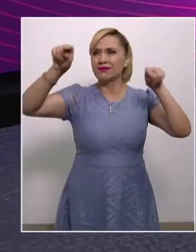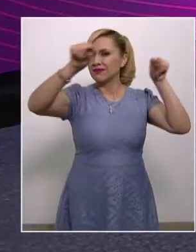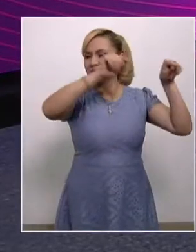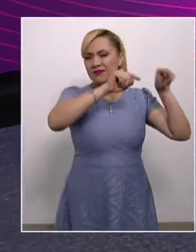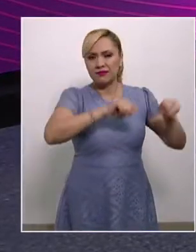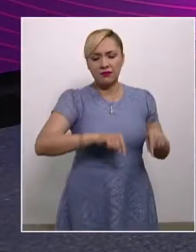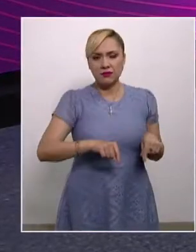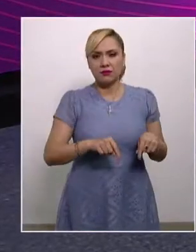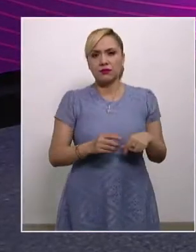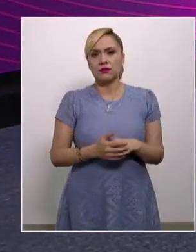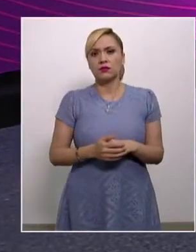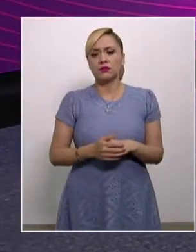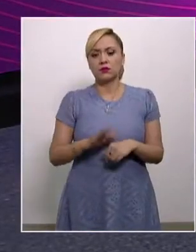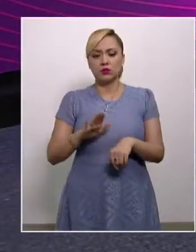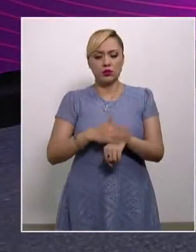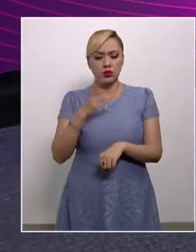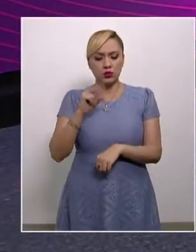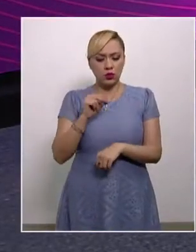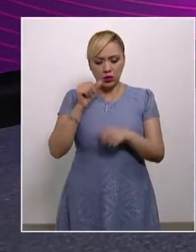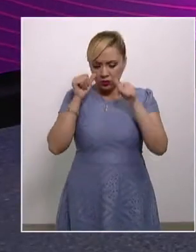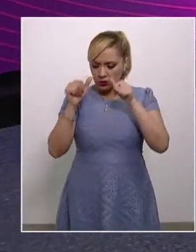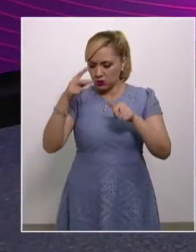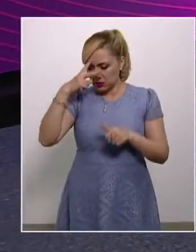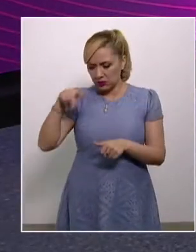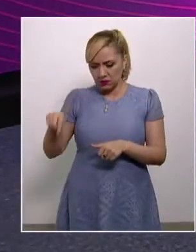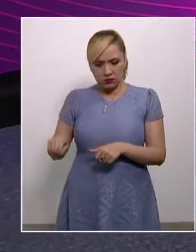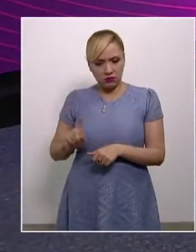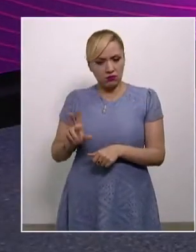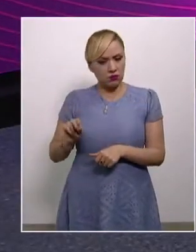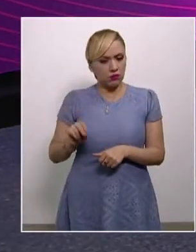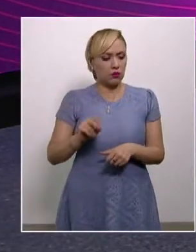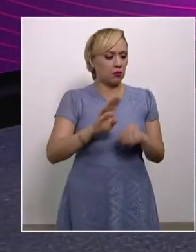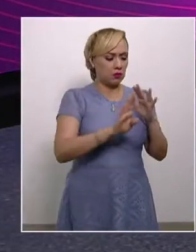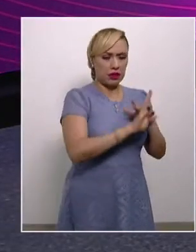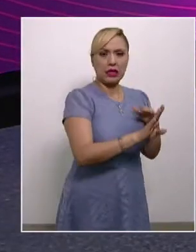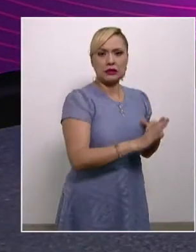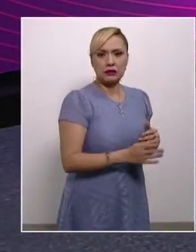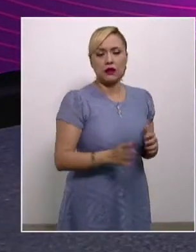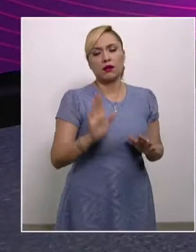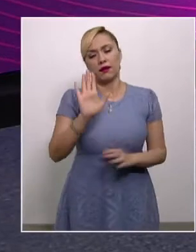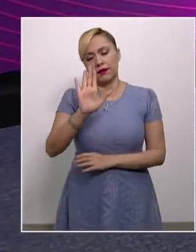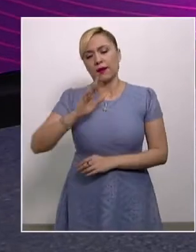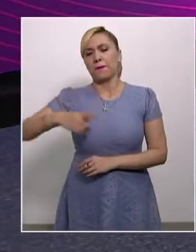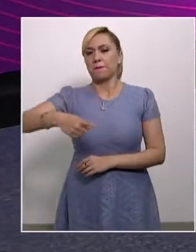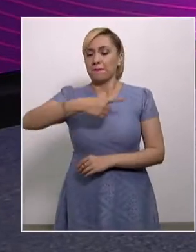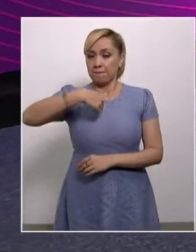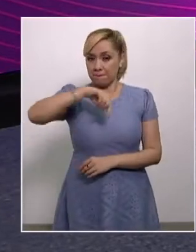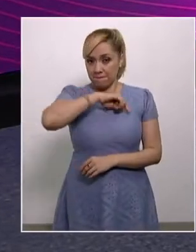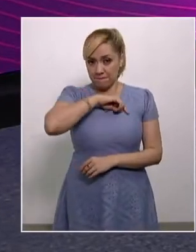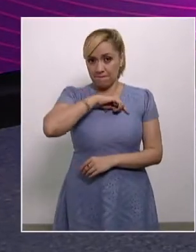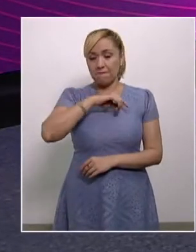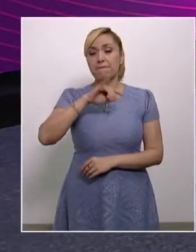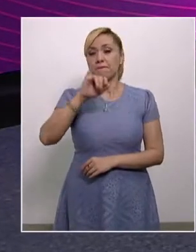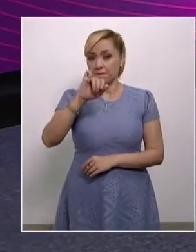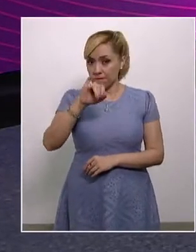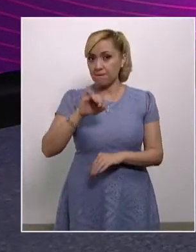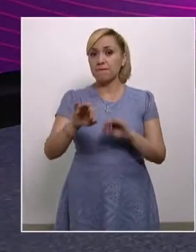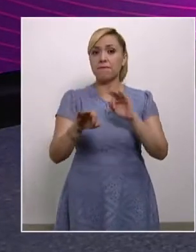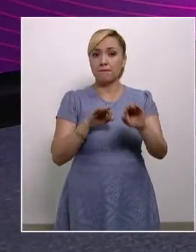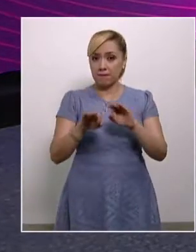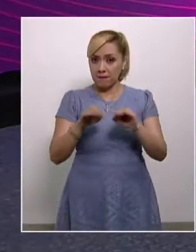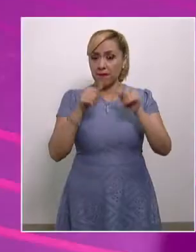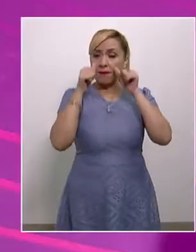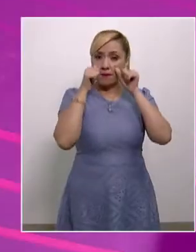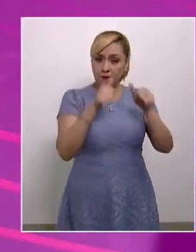teniendo ellos. ¿Por qué no trabajarlo con México y por qué solamente con migrantes? Bueno, nosotros particularmente en el tema Médicos Sin Fronteras, nosotros sí que trabajamos también con